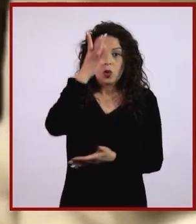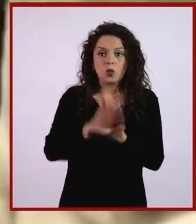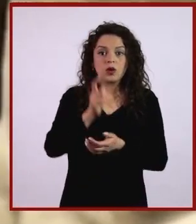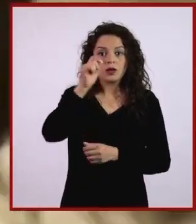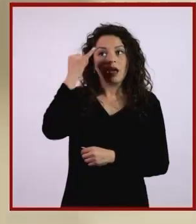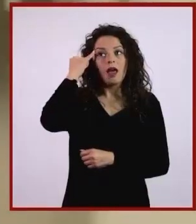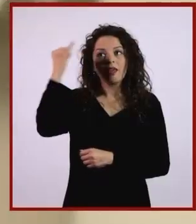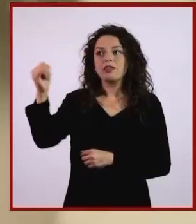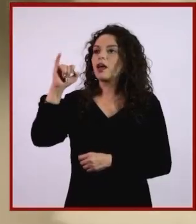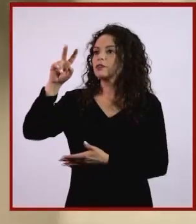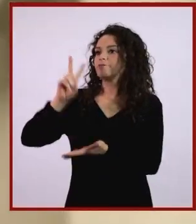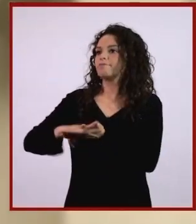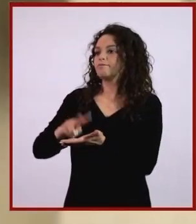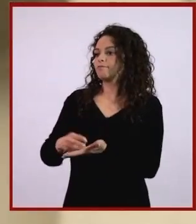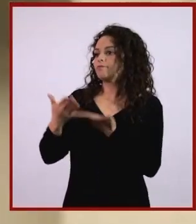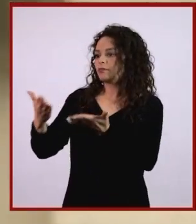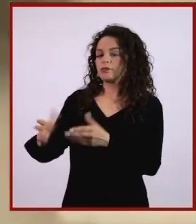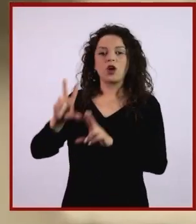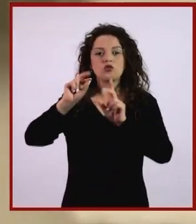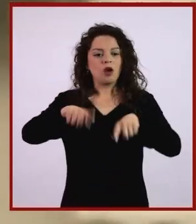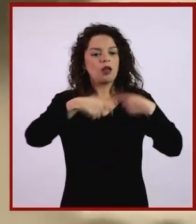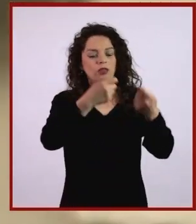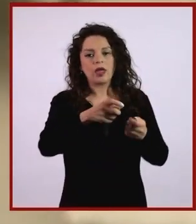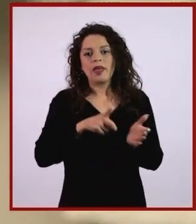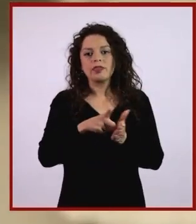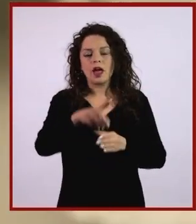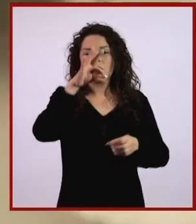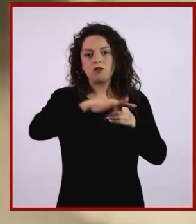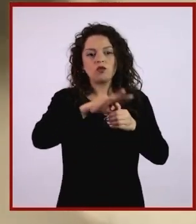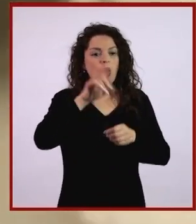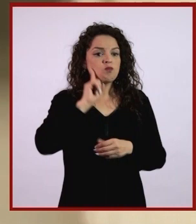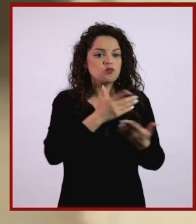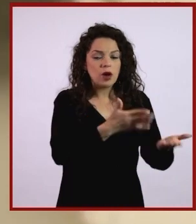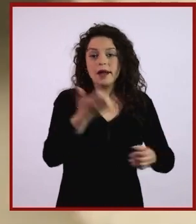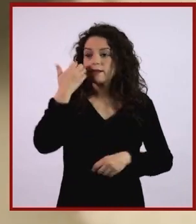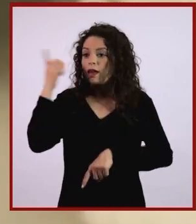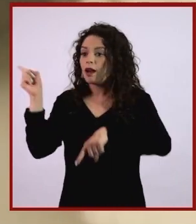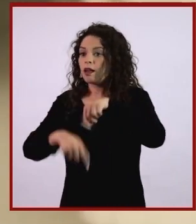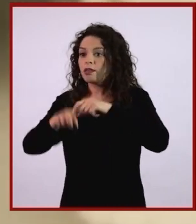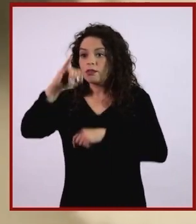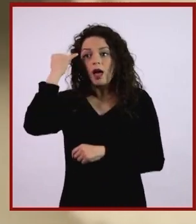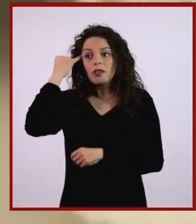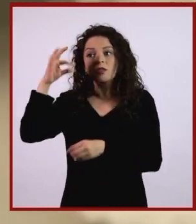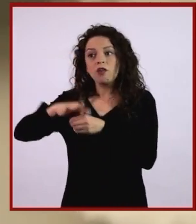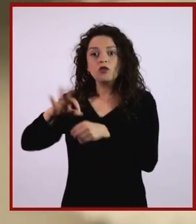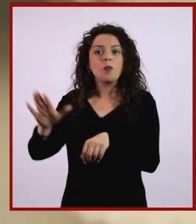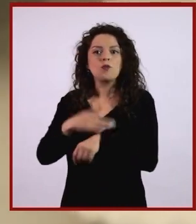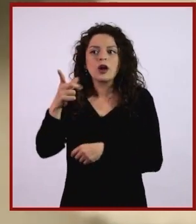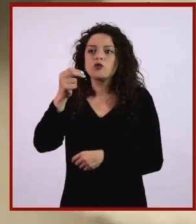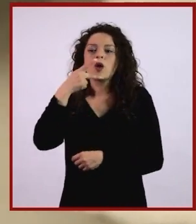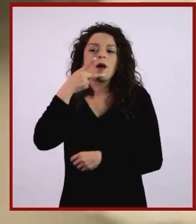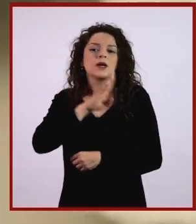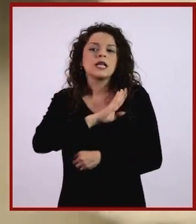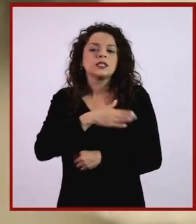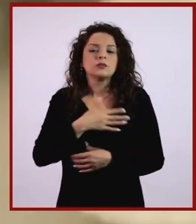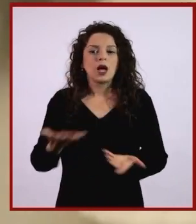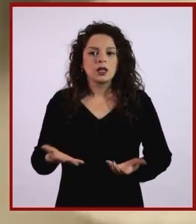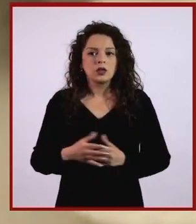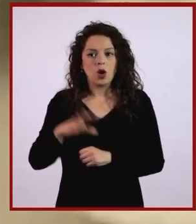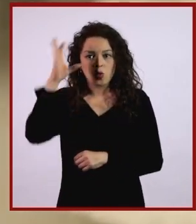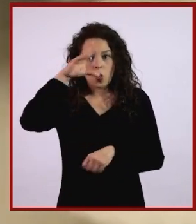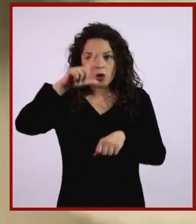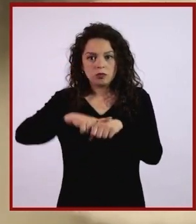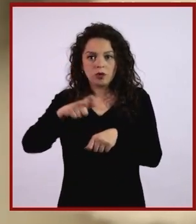la única idea que reconocían como tal. Entonces, le negaron el voto a las mujeres, trataron de quitarle el voto a los indígenas porque no hablaban español, impusieron